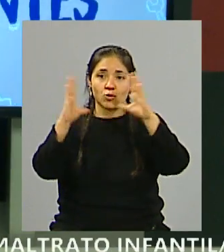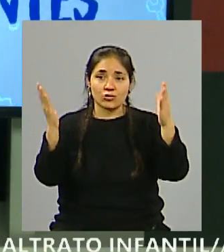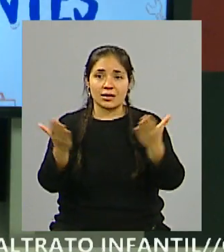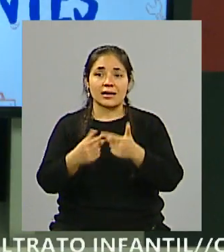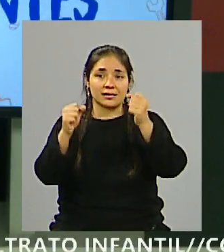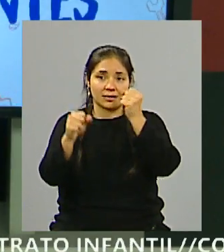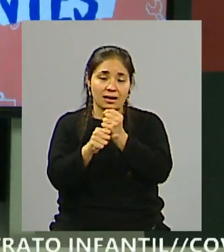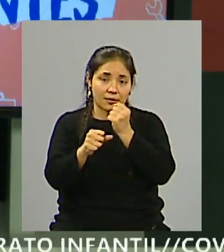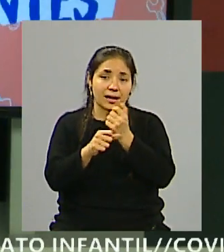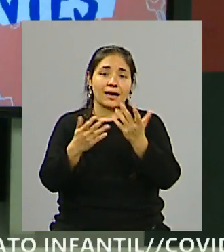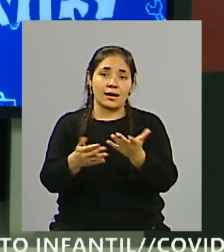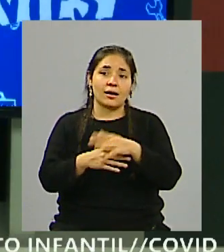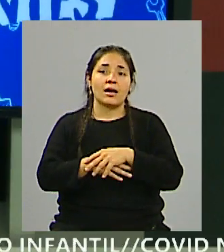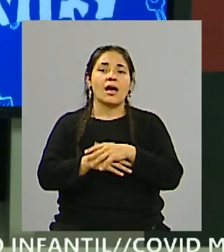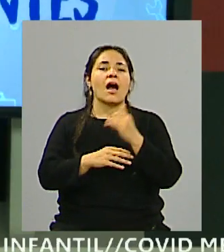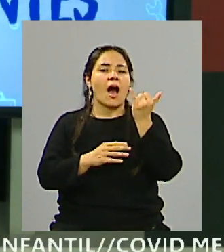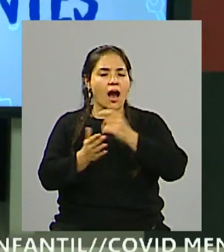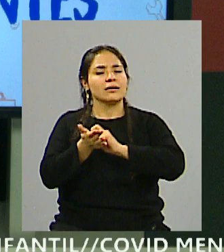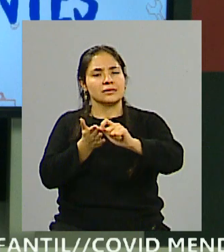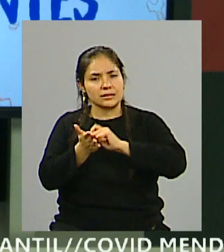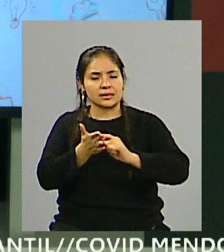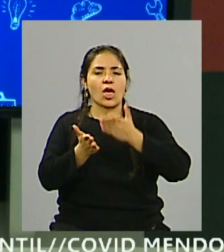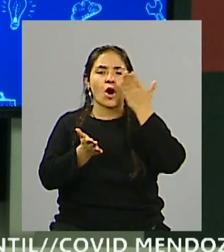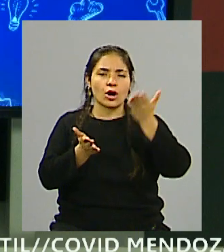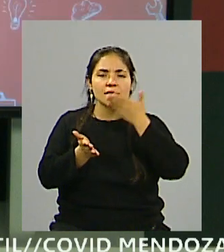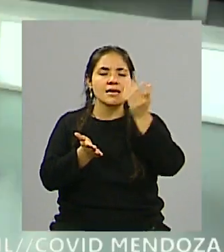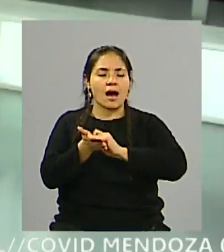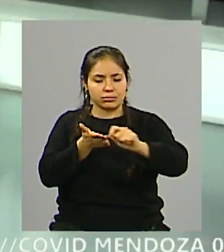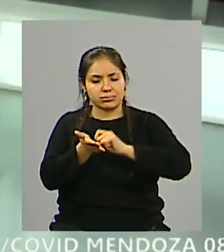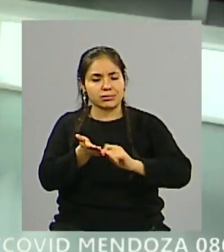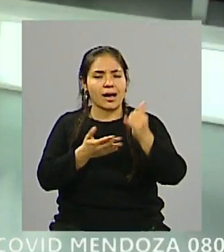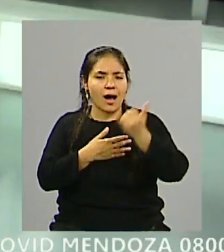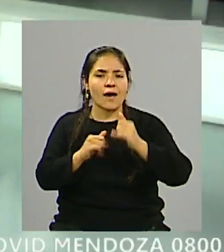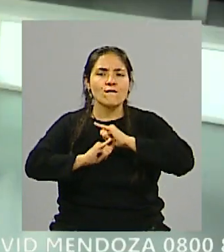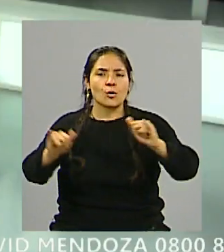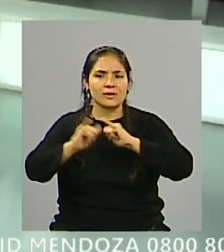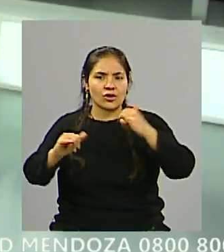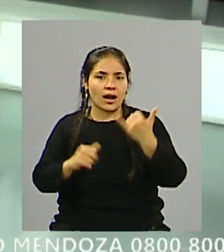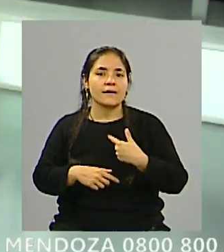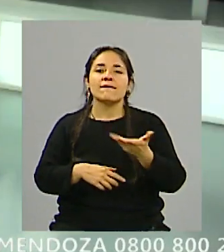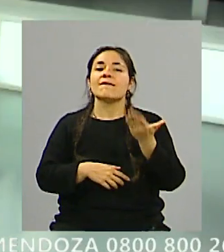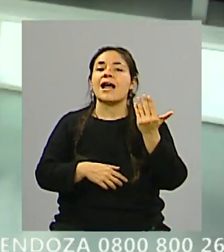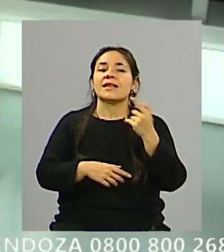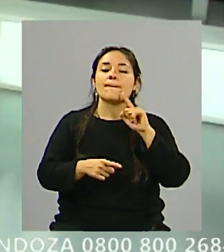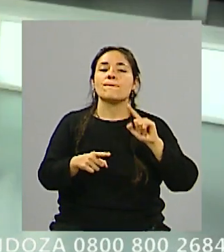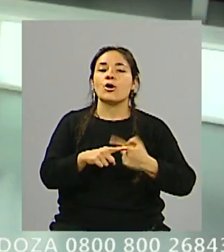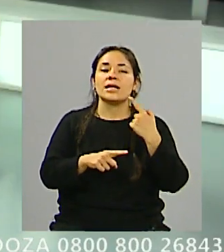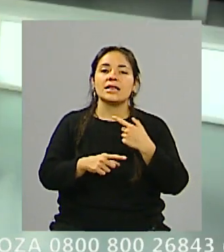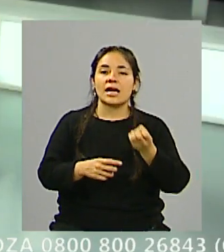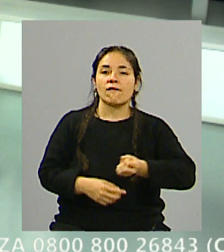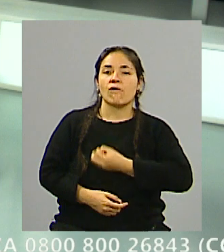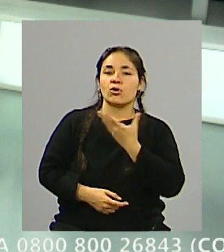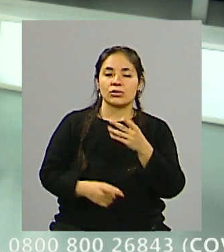tema. Hay mucha bibliografía, hay mucho material teórico, falta en realidad mucha voluntad política de parte de todas